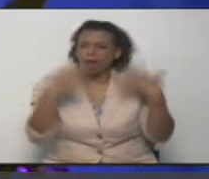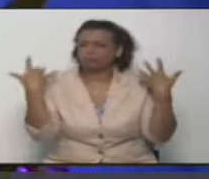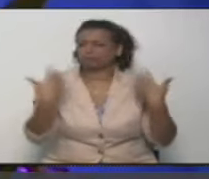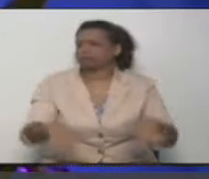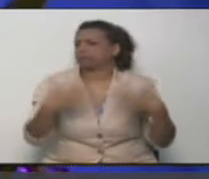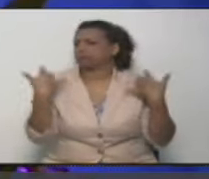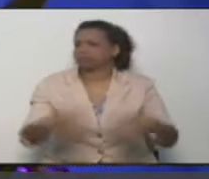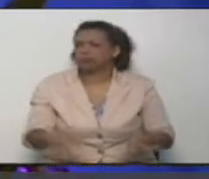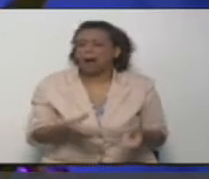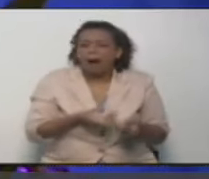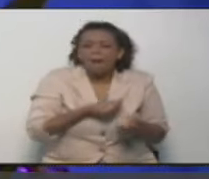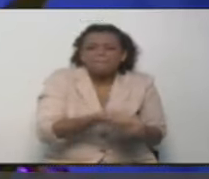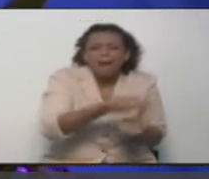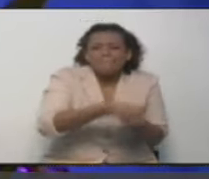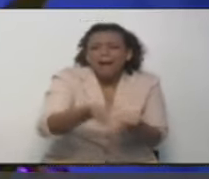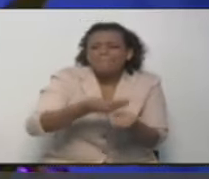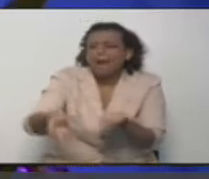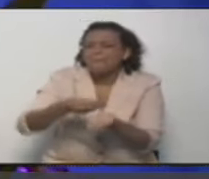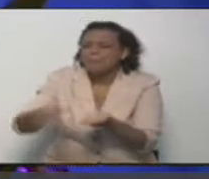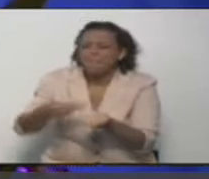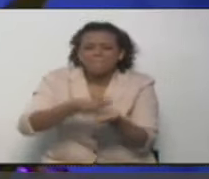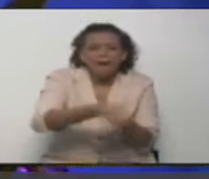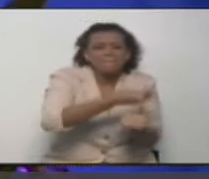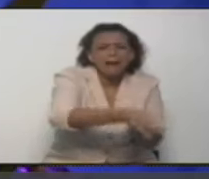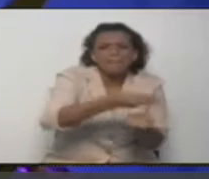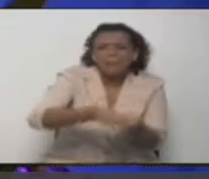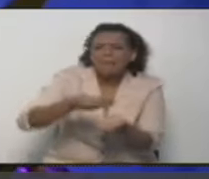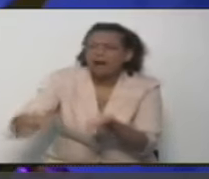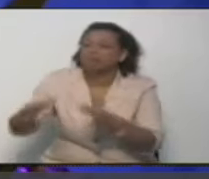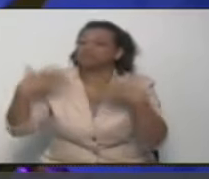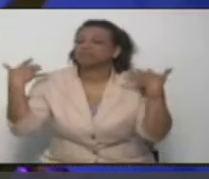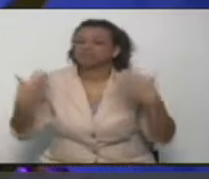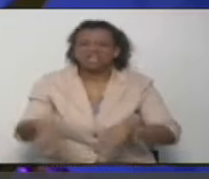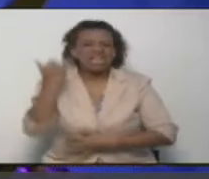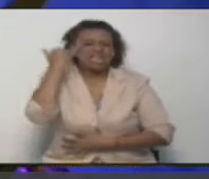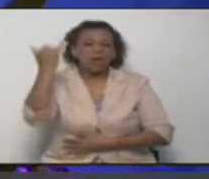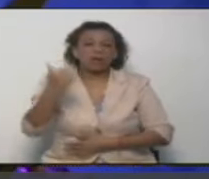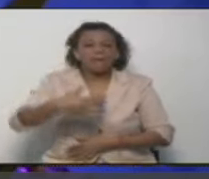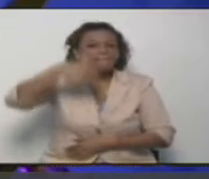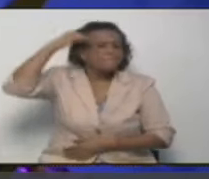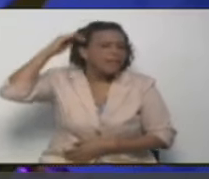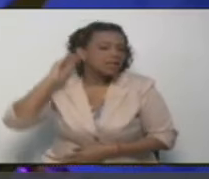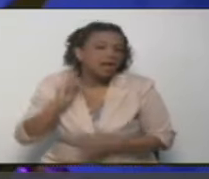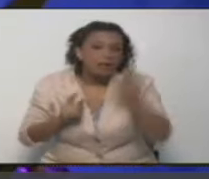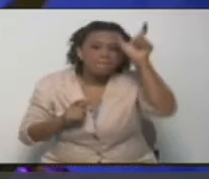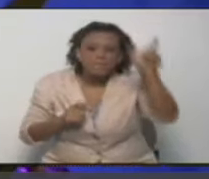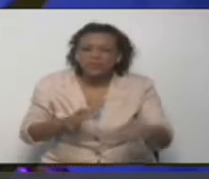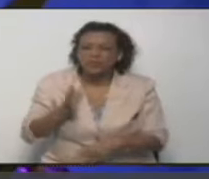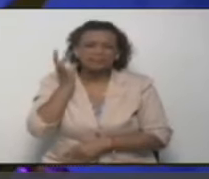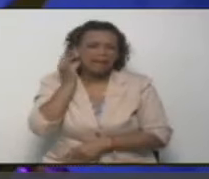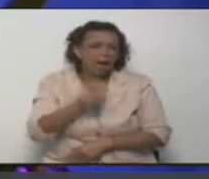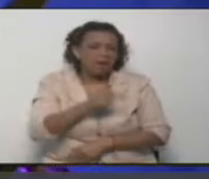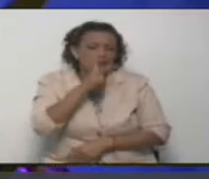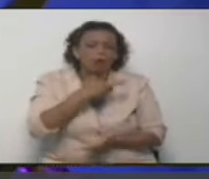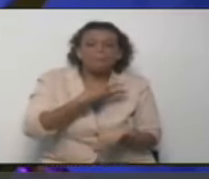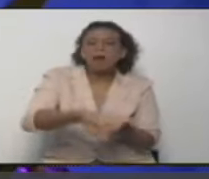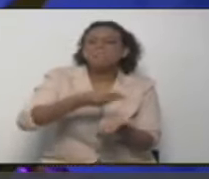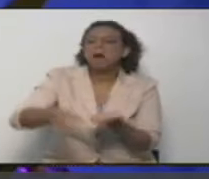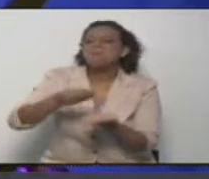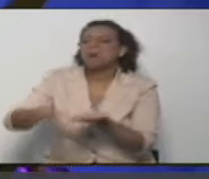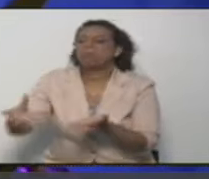Se repartieron a manos llenas la plata. La María Corina fascista se repartió a manos llenas